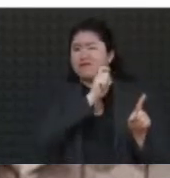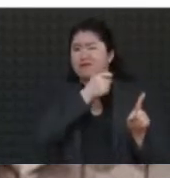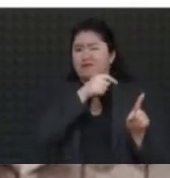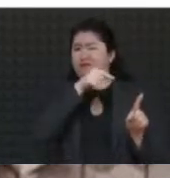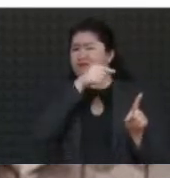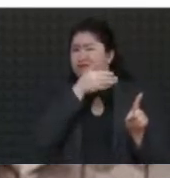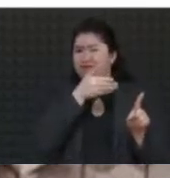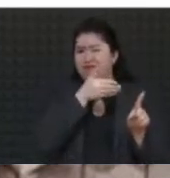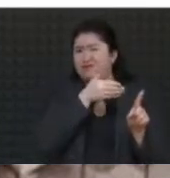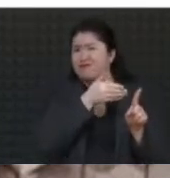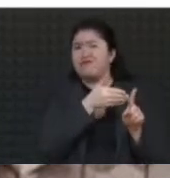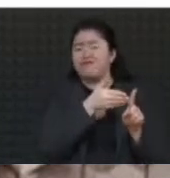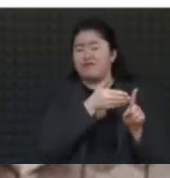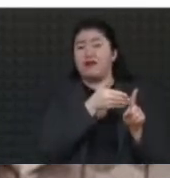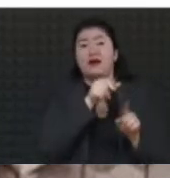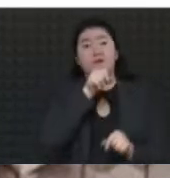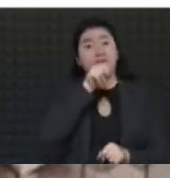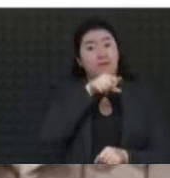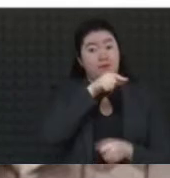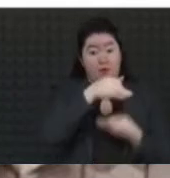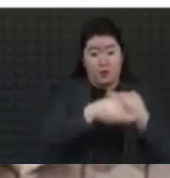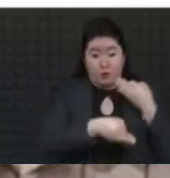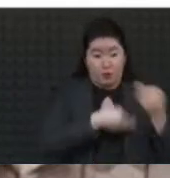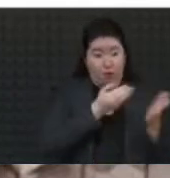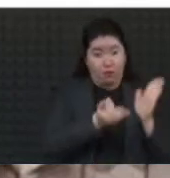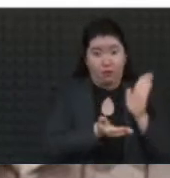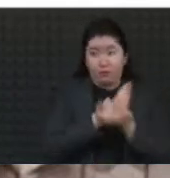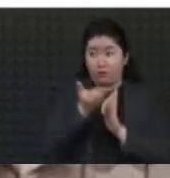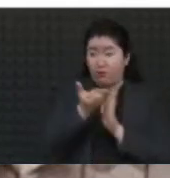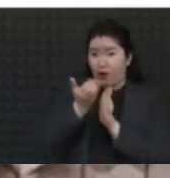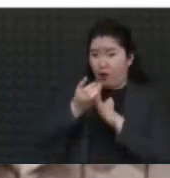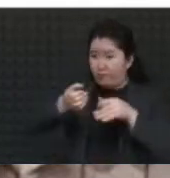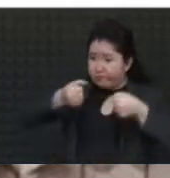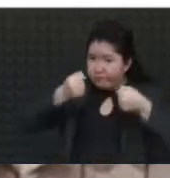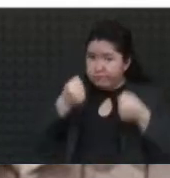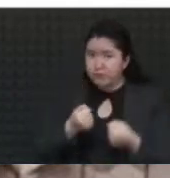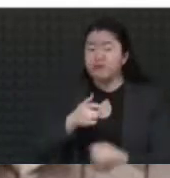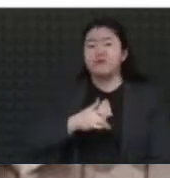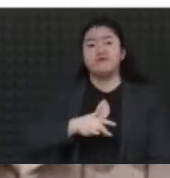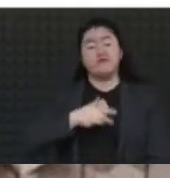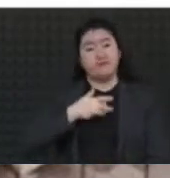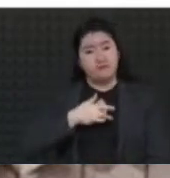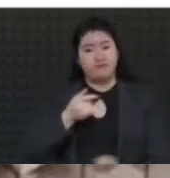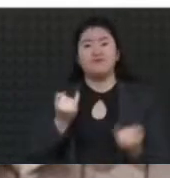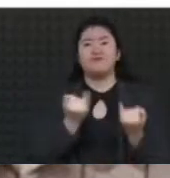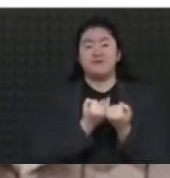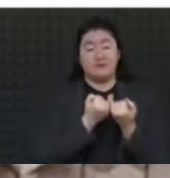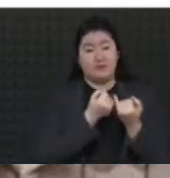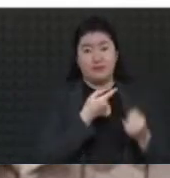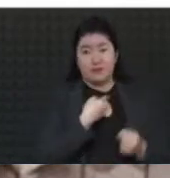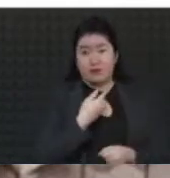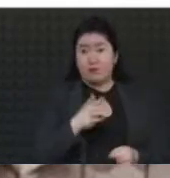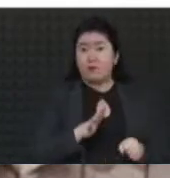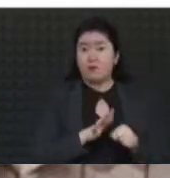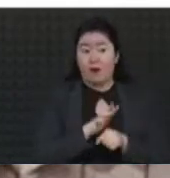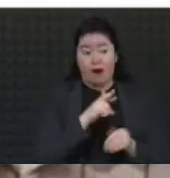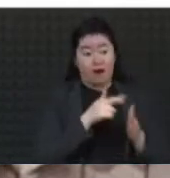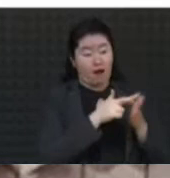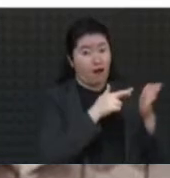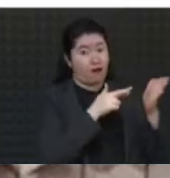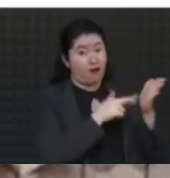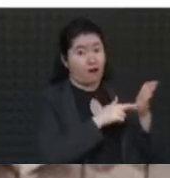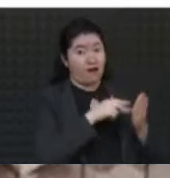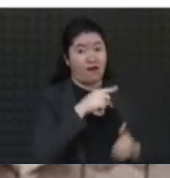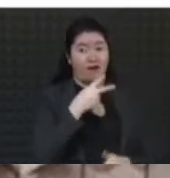estructura a la confiabilidad estructural, es decir, hacerla segura conforme al reglamento de 2016 y